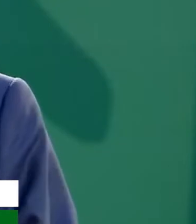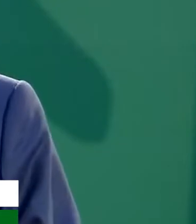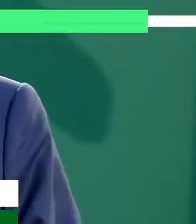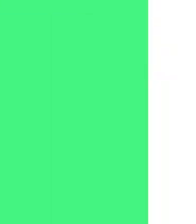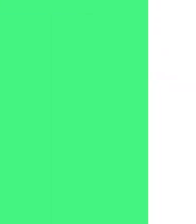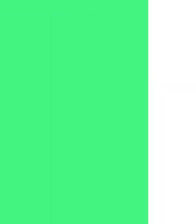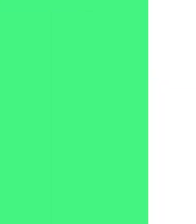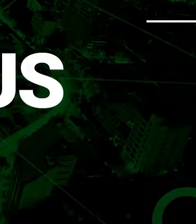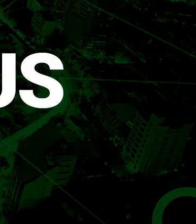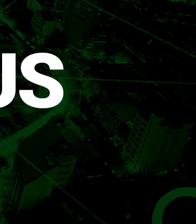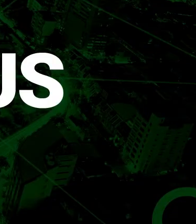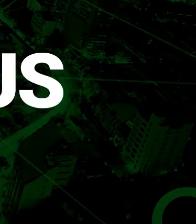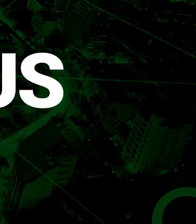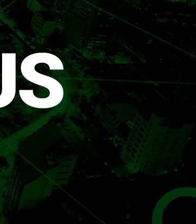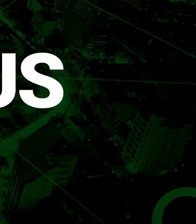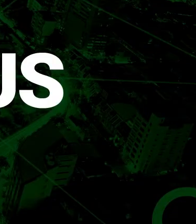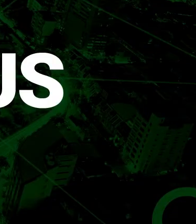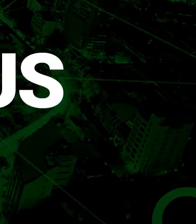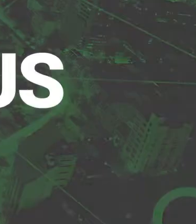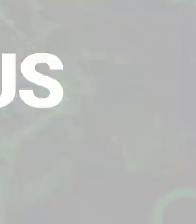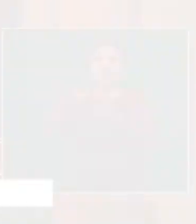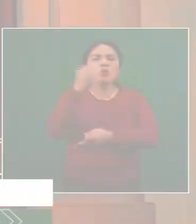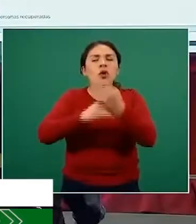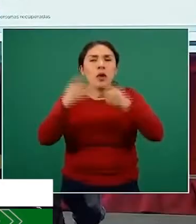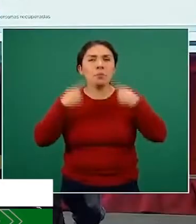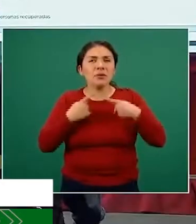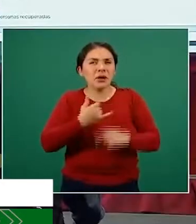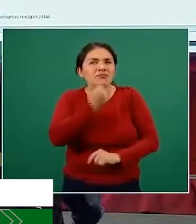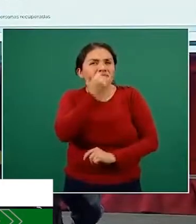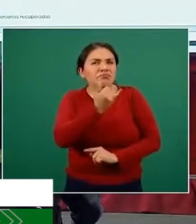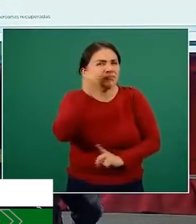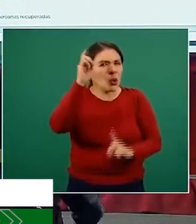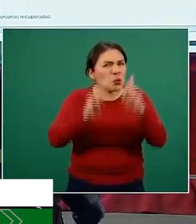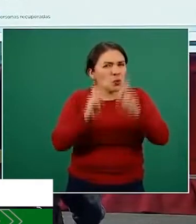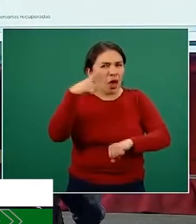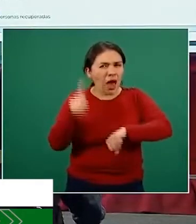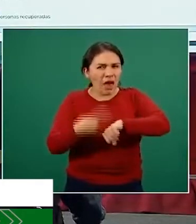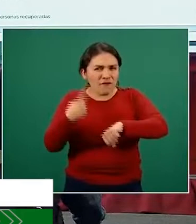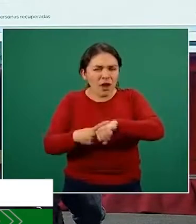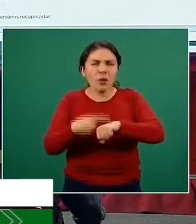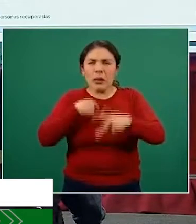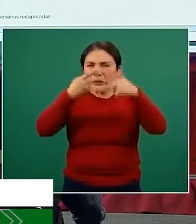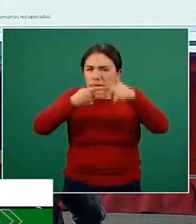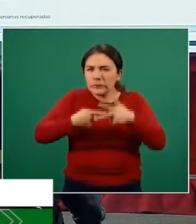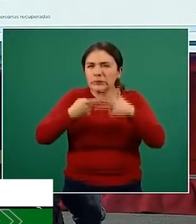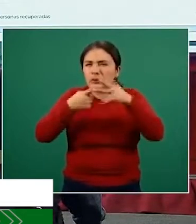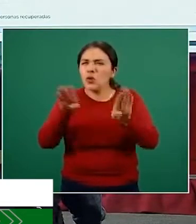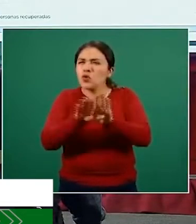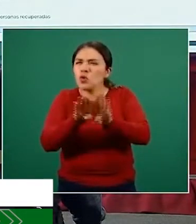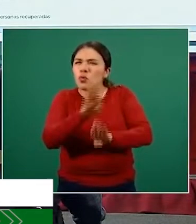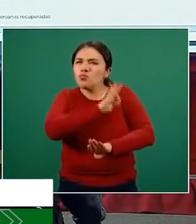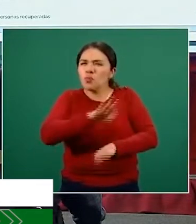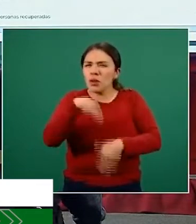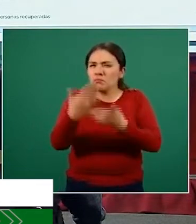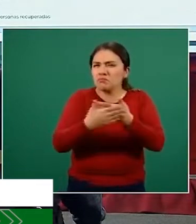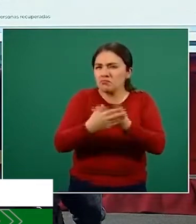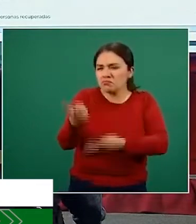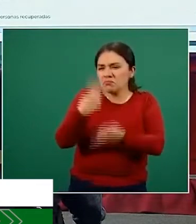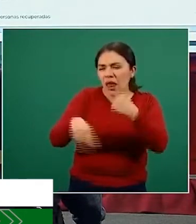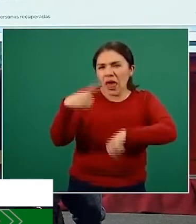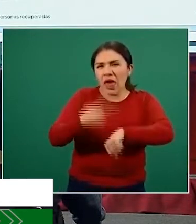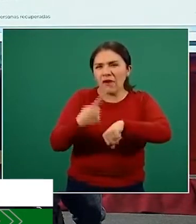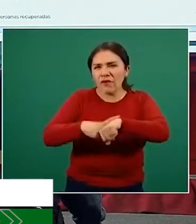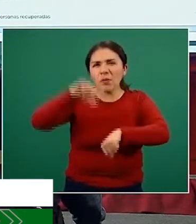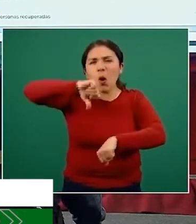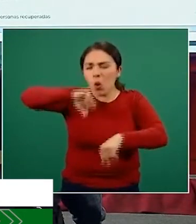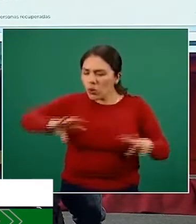características. Reporte coronavirus. La Secretaría de Salud reportó este martes que México registra